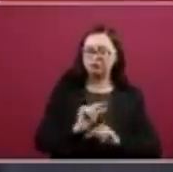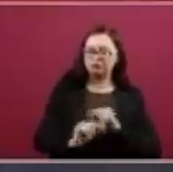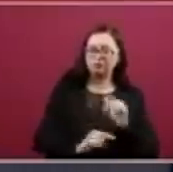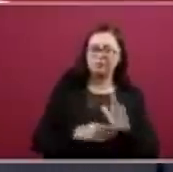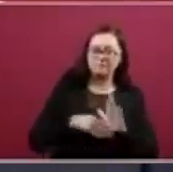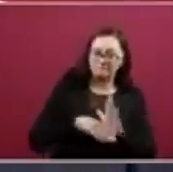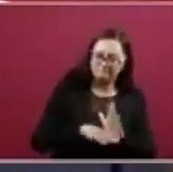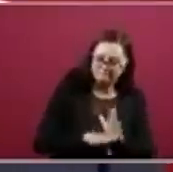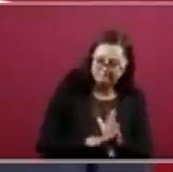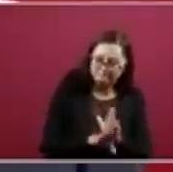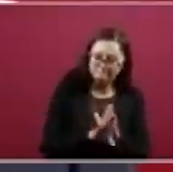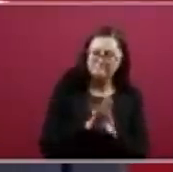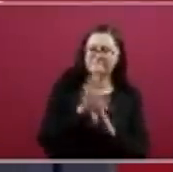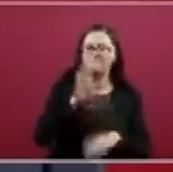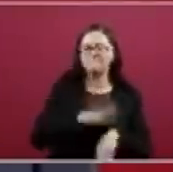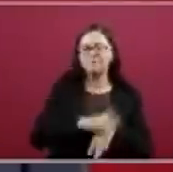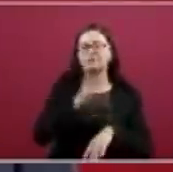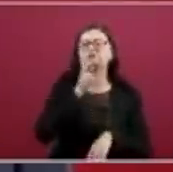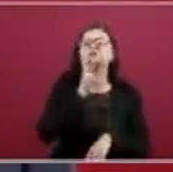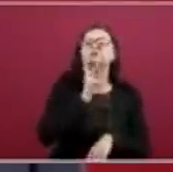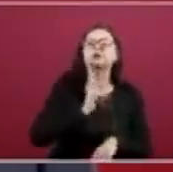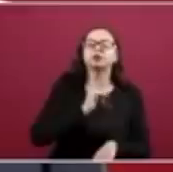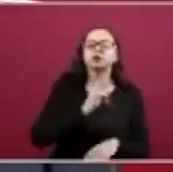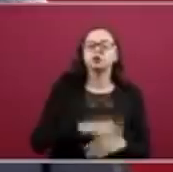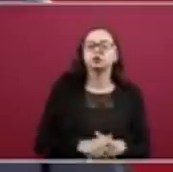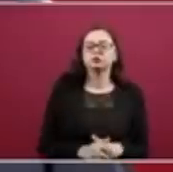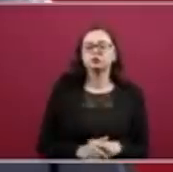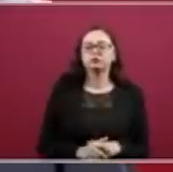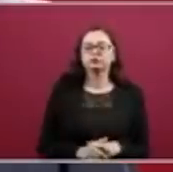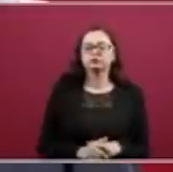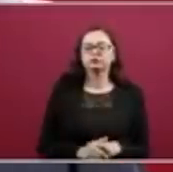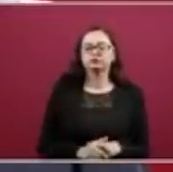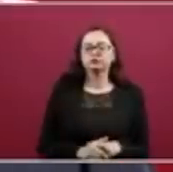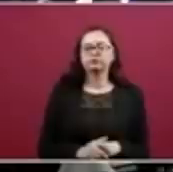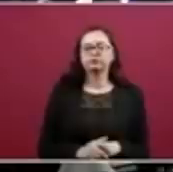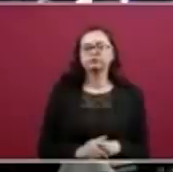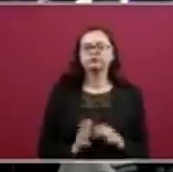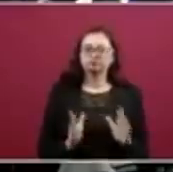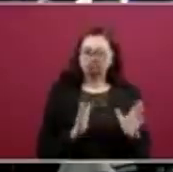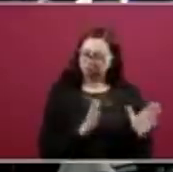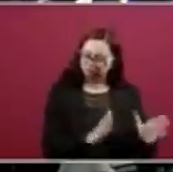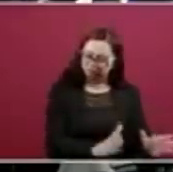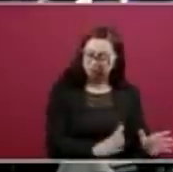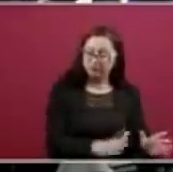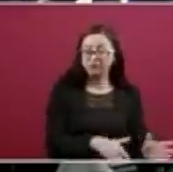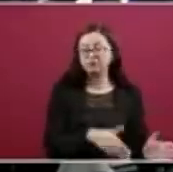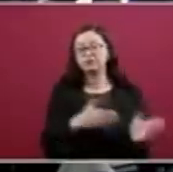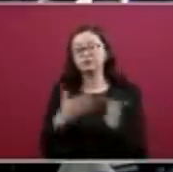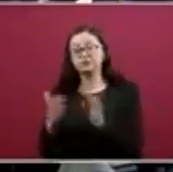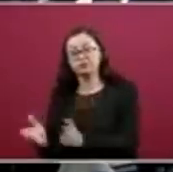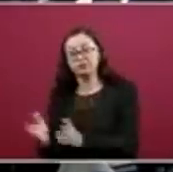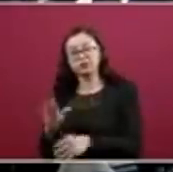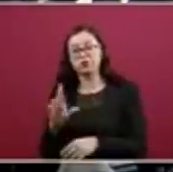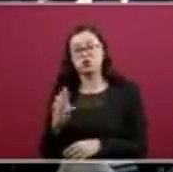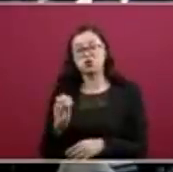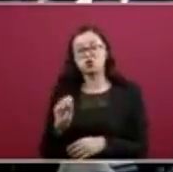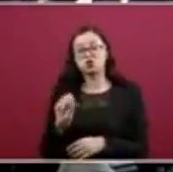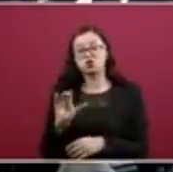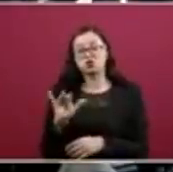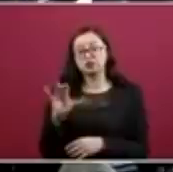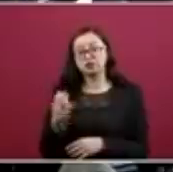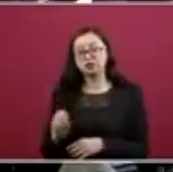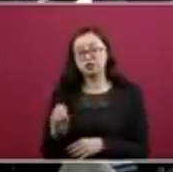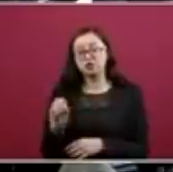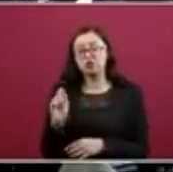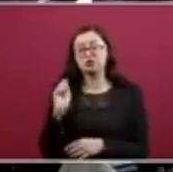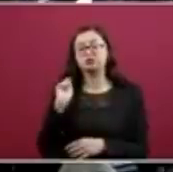de petróleo. Y por eso Rocío ayuda en lo que tiene